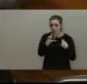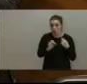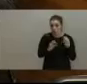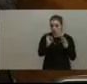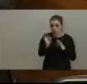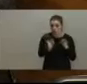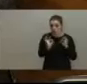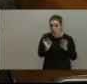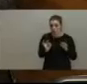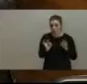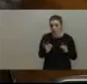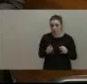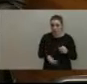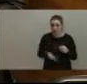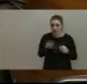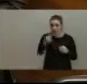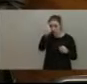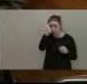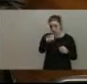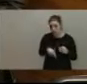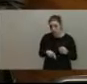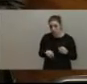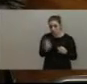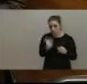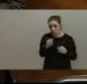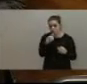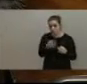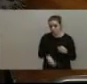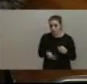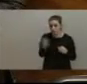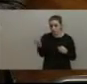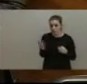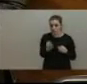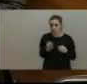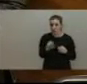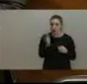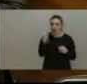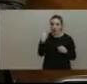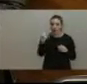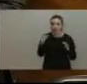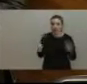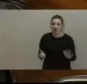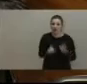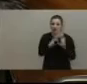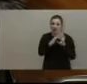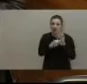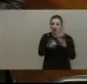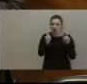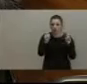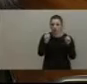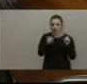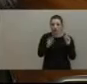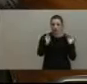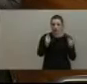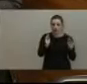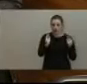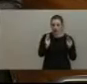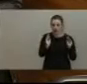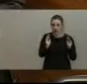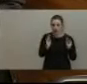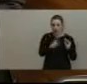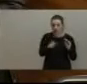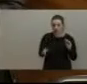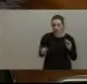indicadores es importante saber o subrayar que únicamente 6 están relacionados con la educación y formación de la